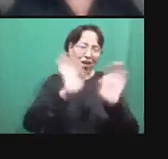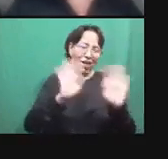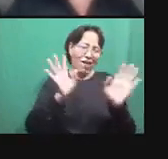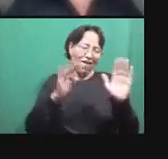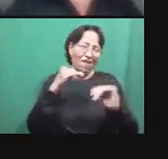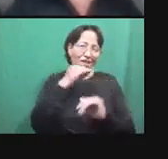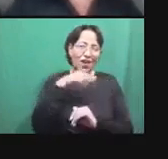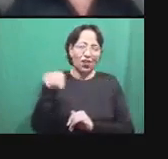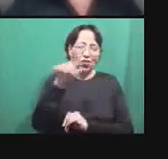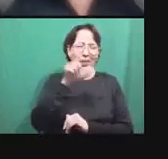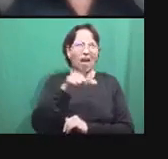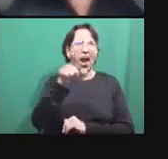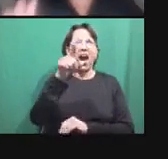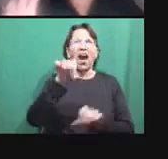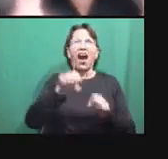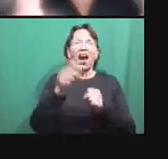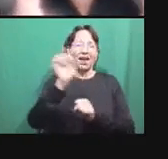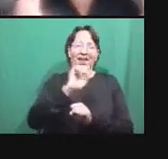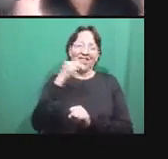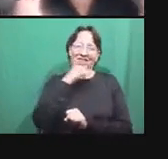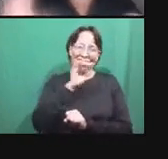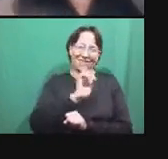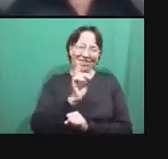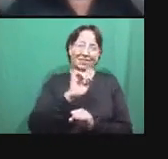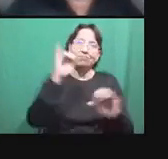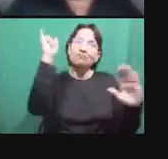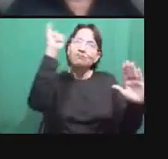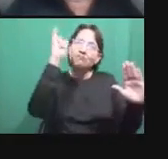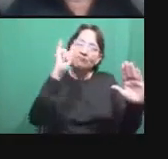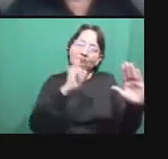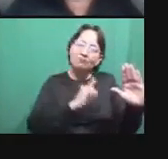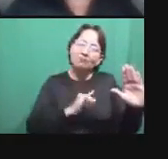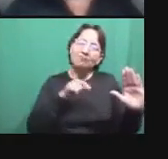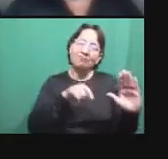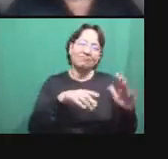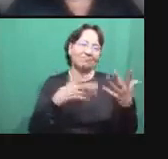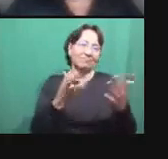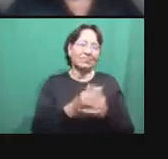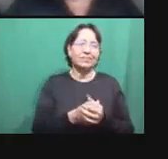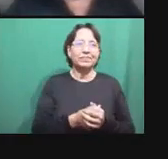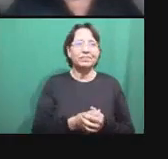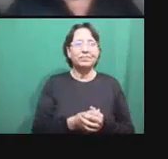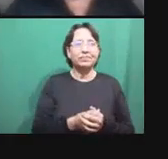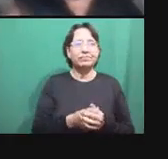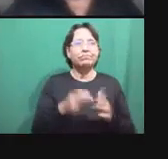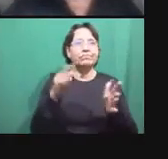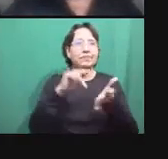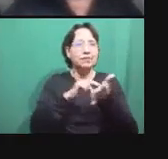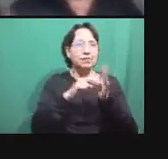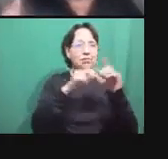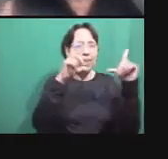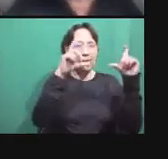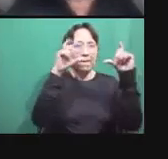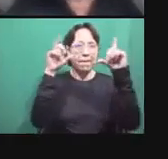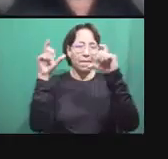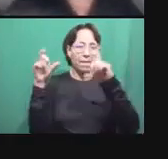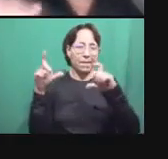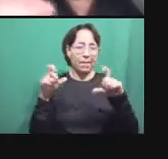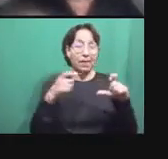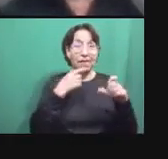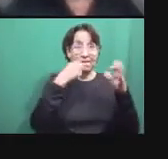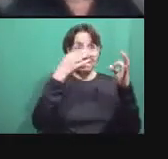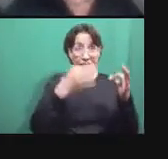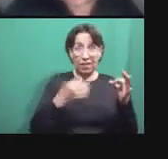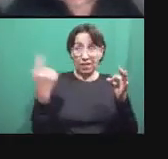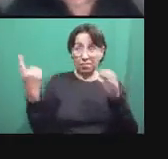así, en la cual hago la reproducción de una serie de fotografías de grietas reales en alta calidad y